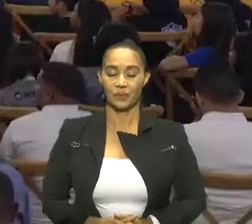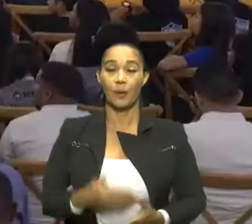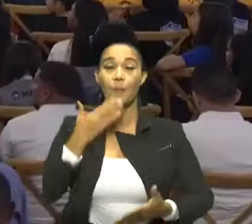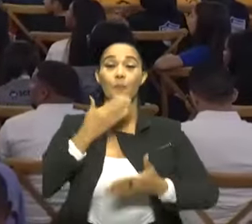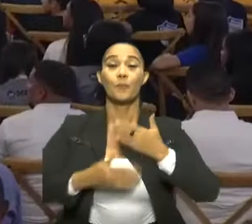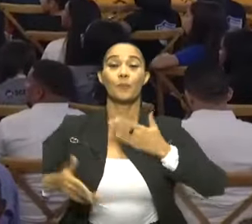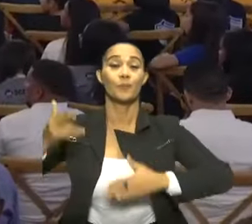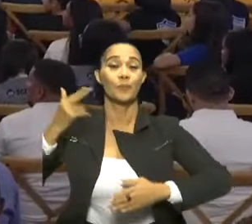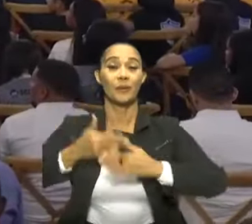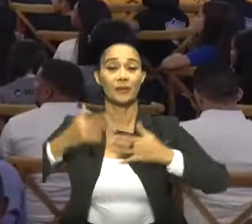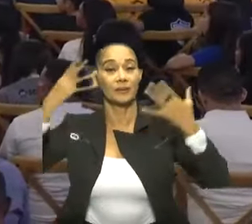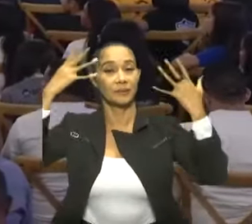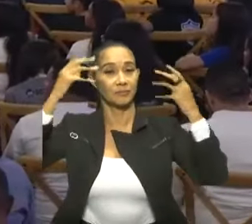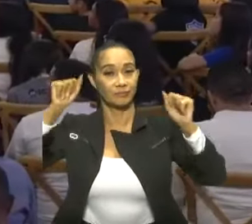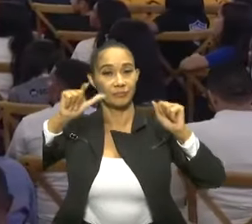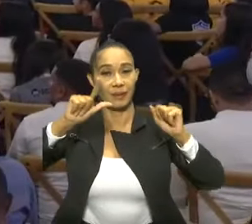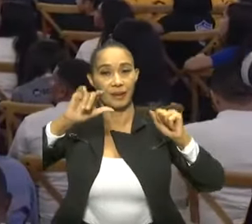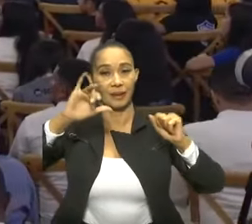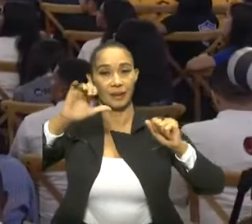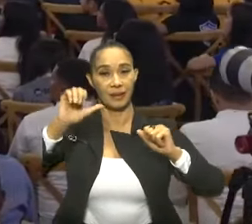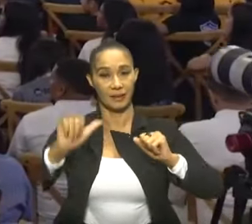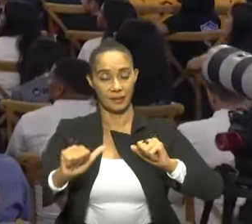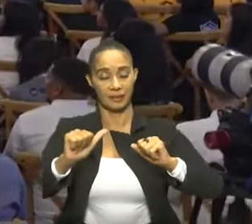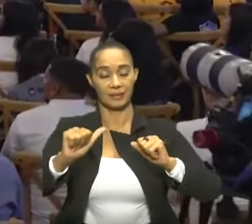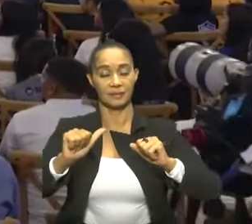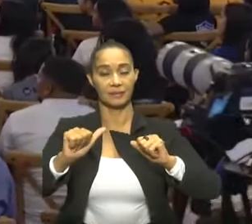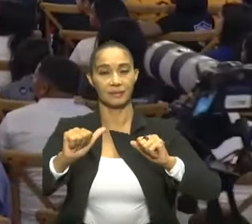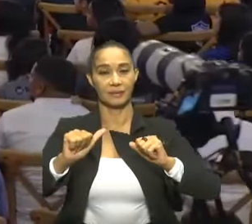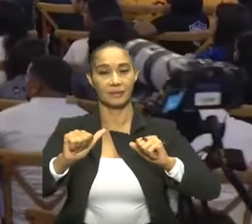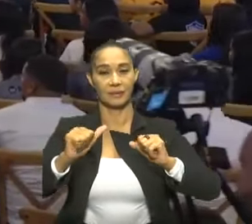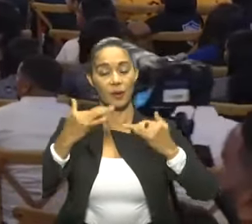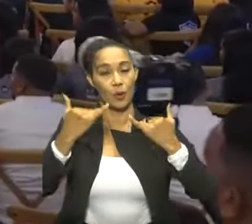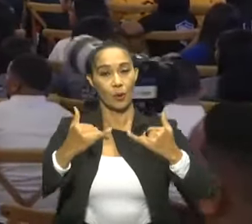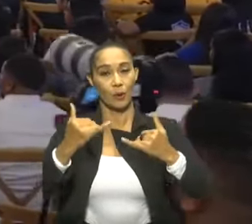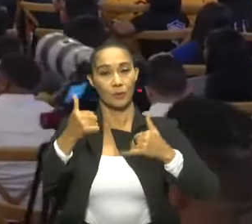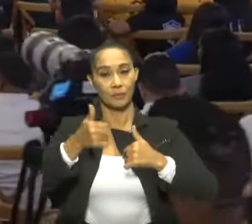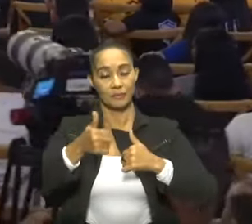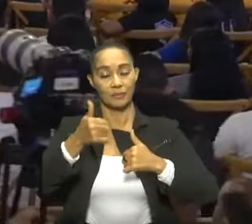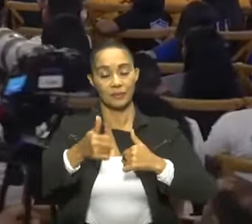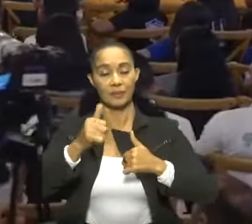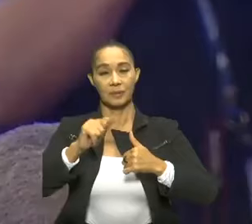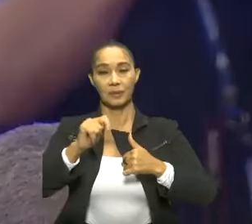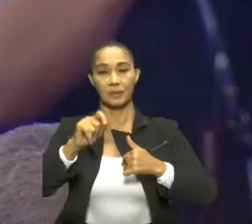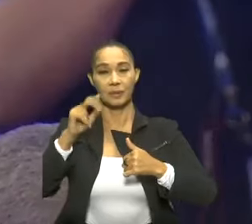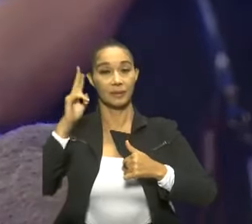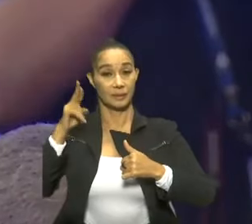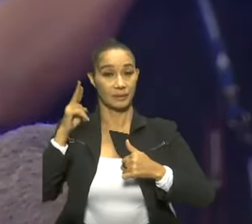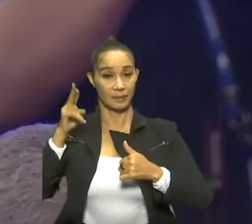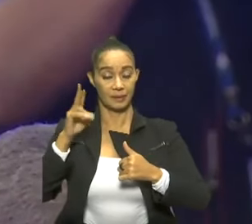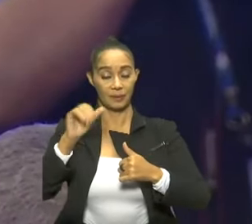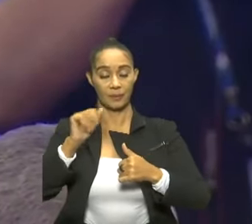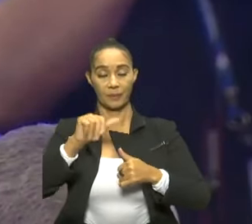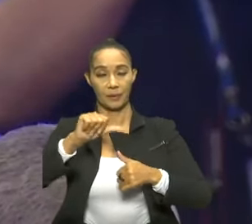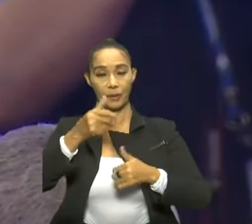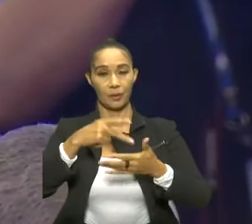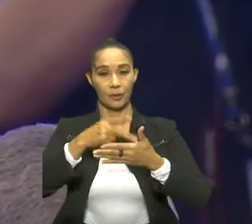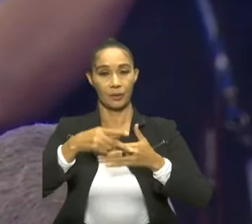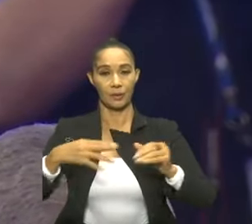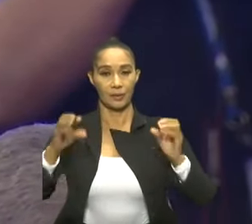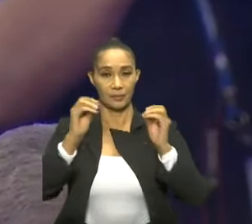Buenas tardes, señor presidente. Elías Ruiz Matuc, de Hoy Mismo, Teleradio América y otros programas